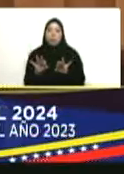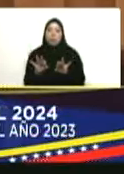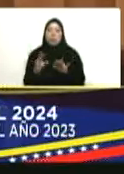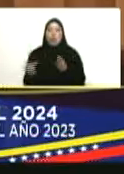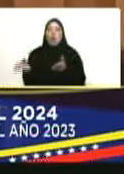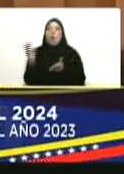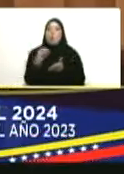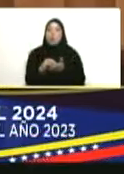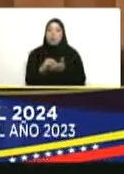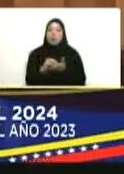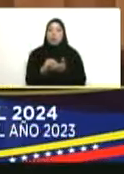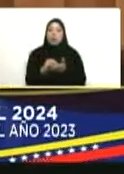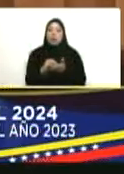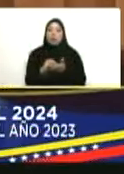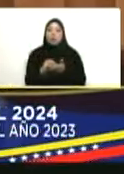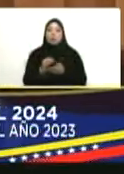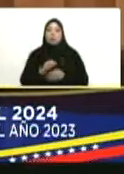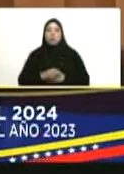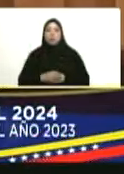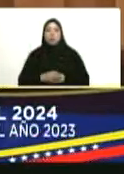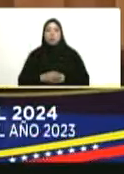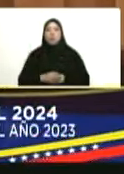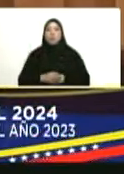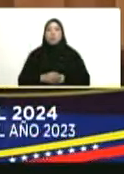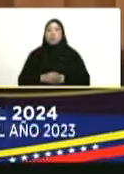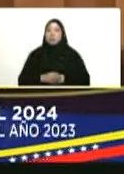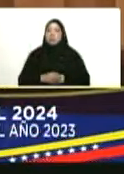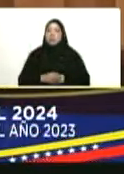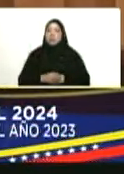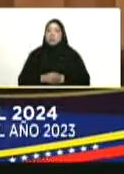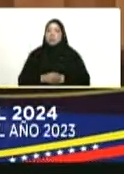nuevamente, el año 2023,